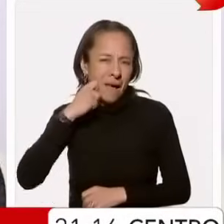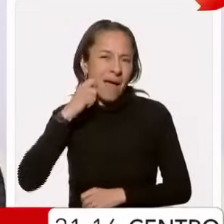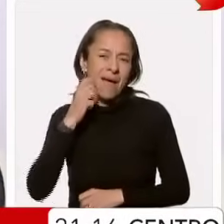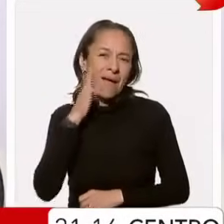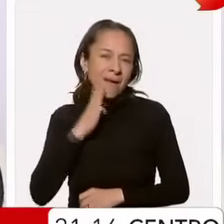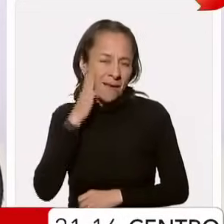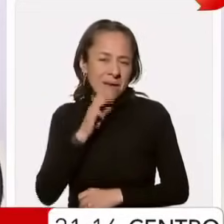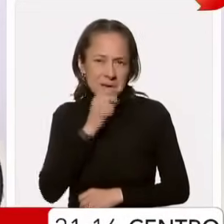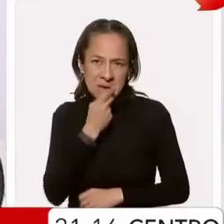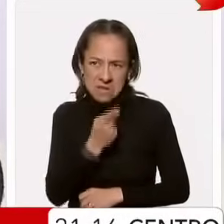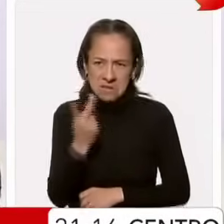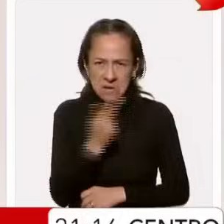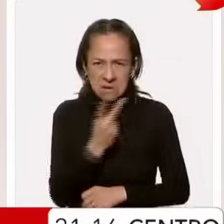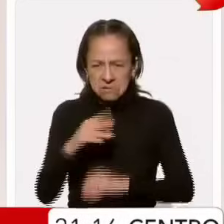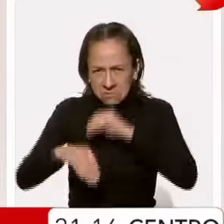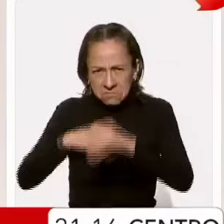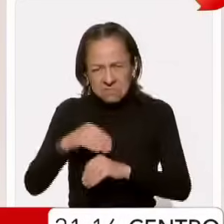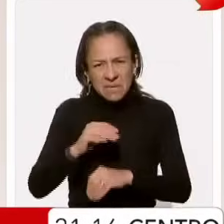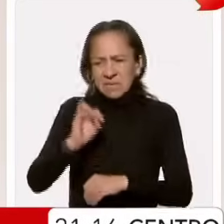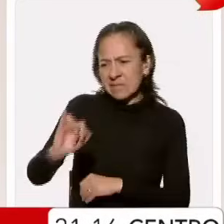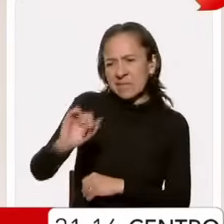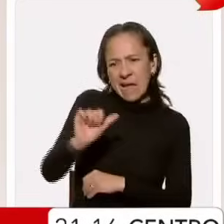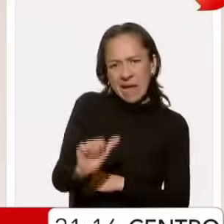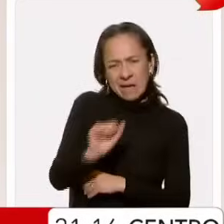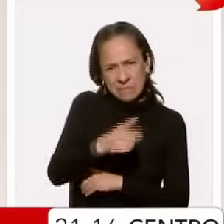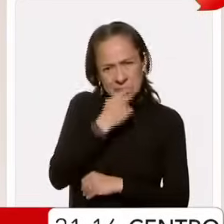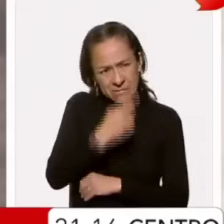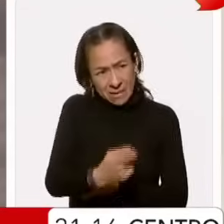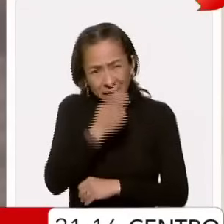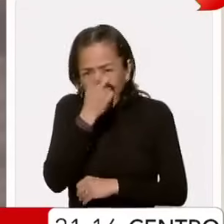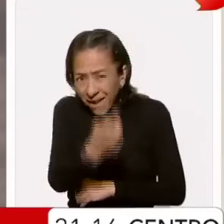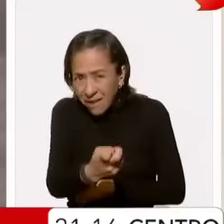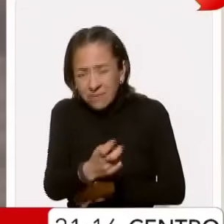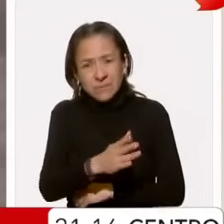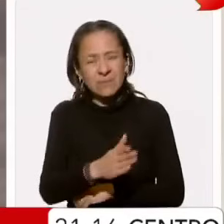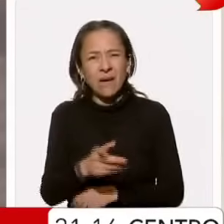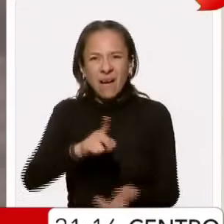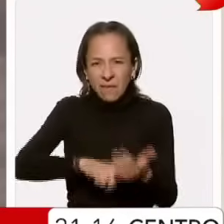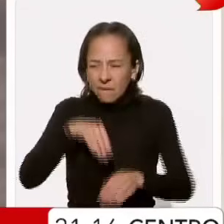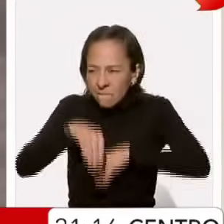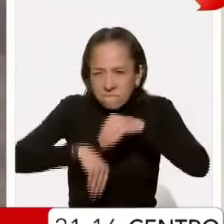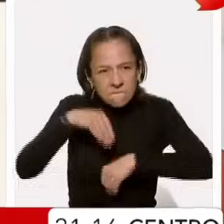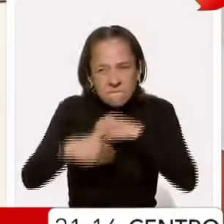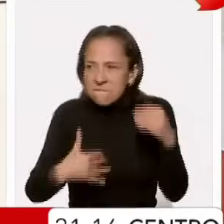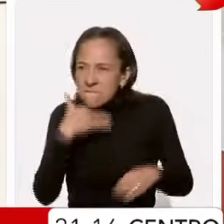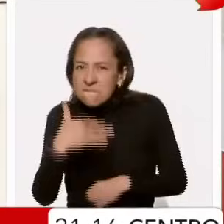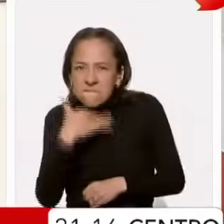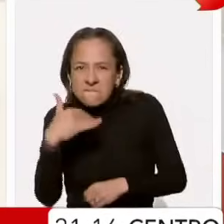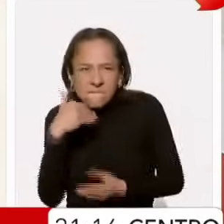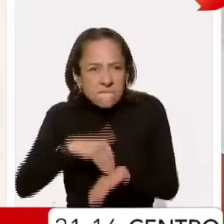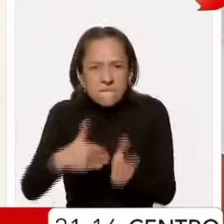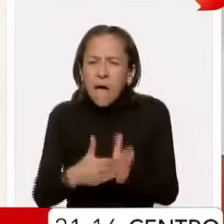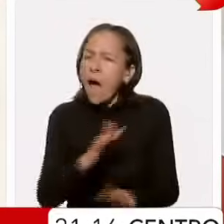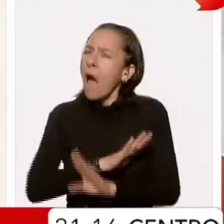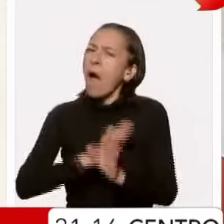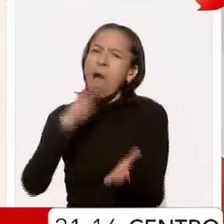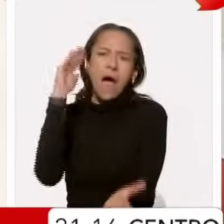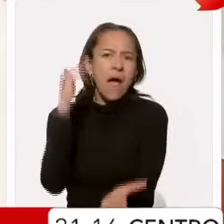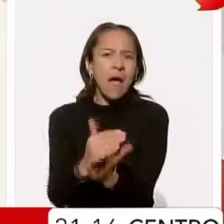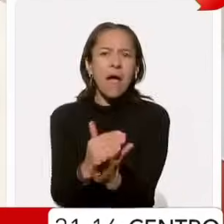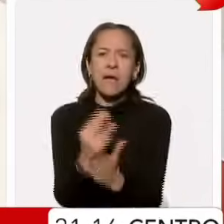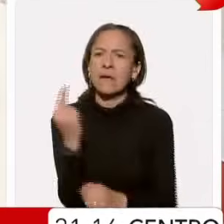de la inteligencia artificial que se pare el tema, que se haga un momento